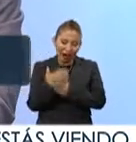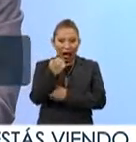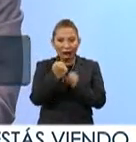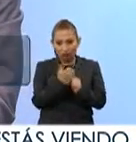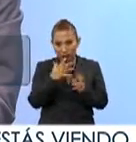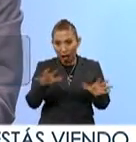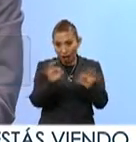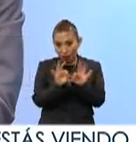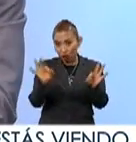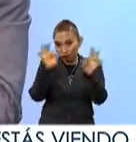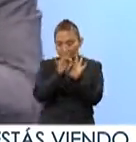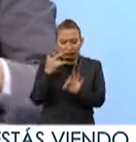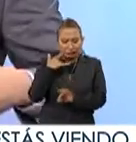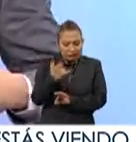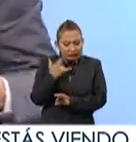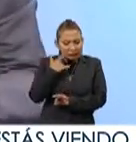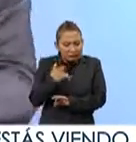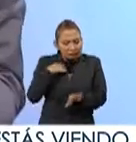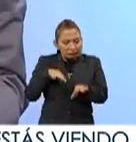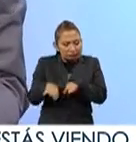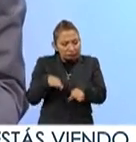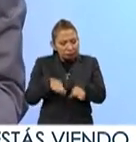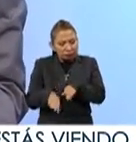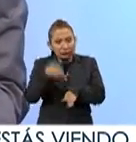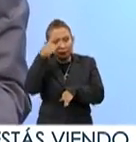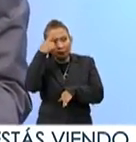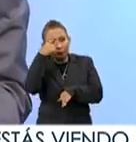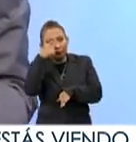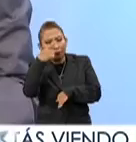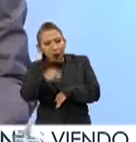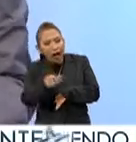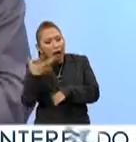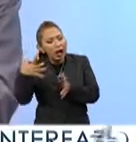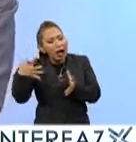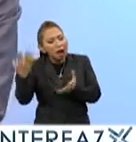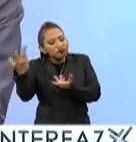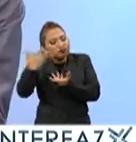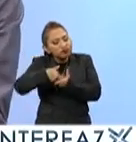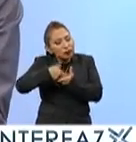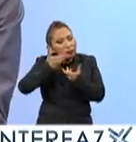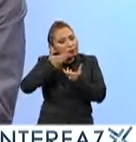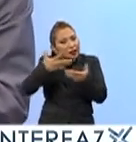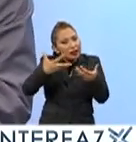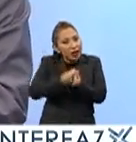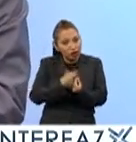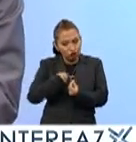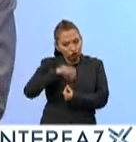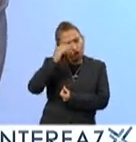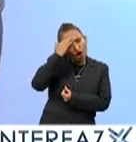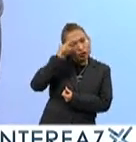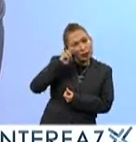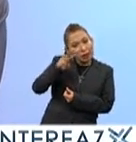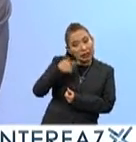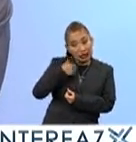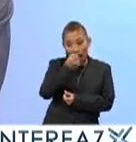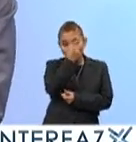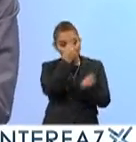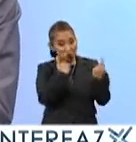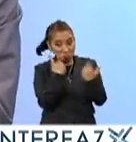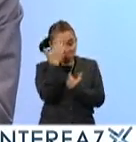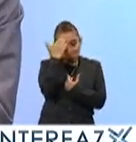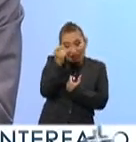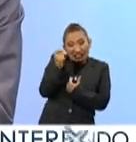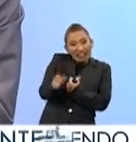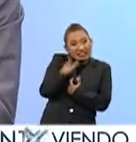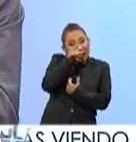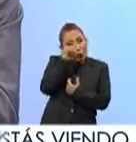se han hecho importantes esfuerzos para que formemos parte intrínseca, quienes la conocemos y quienes no las conocemos,